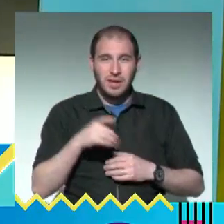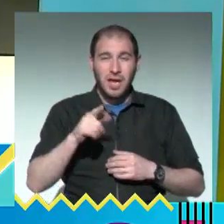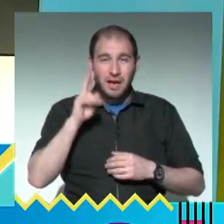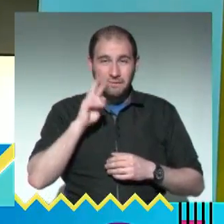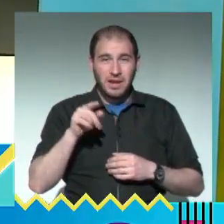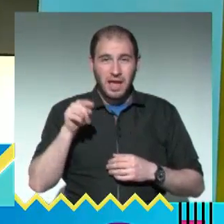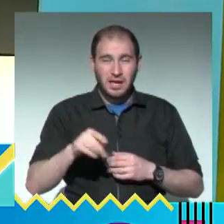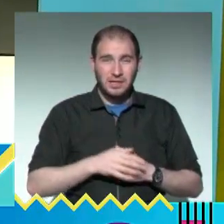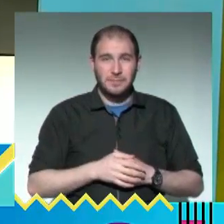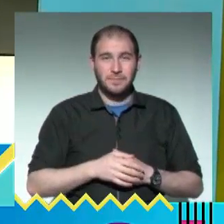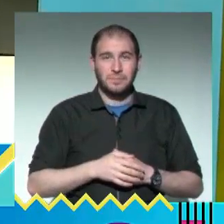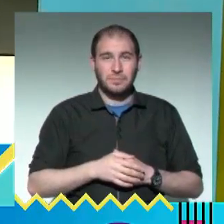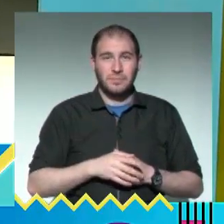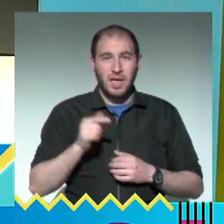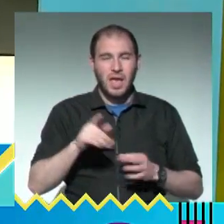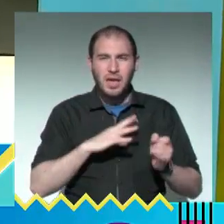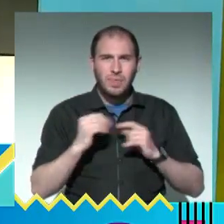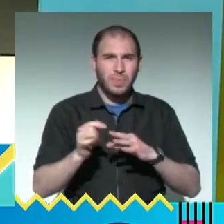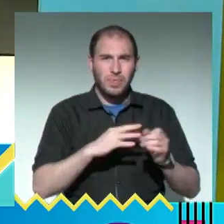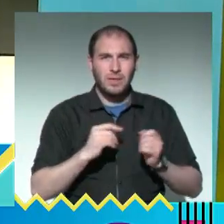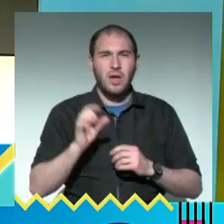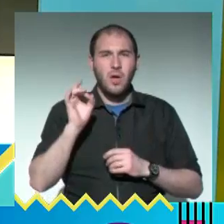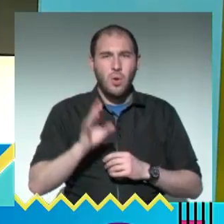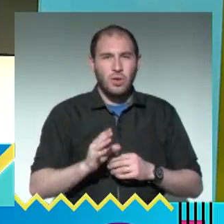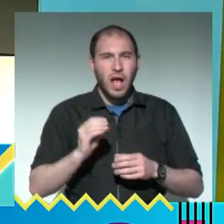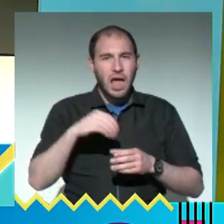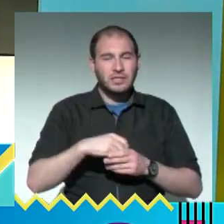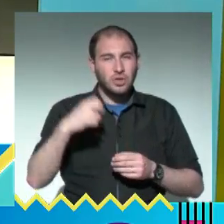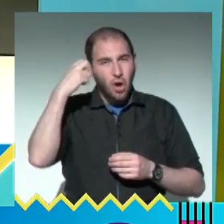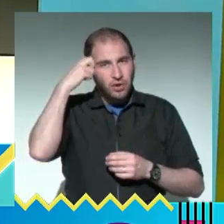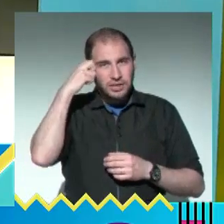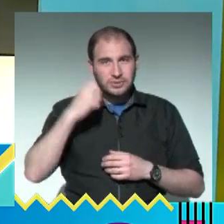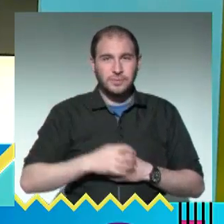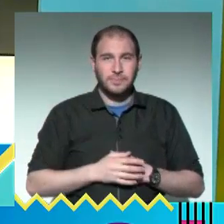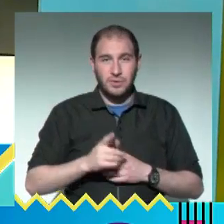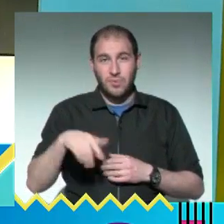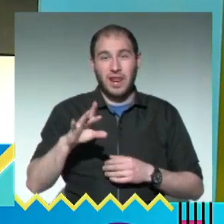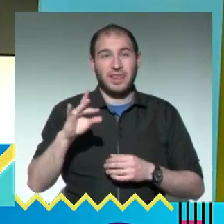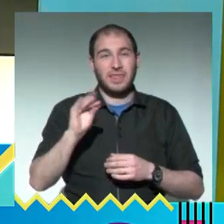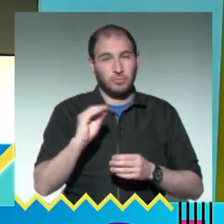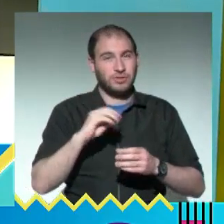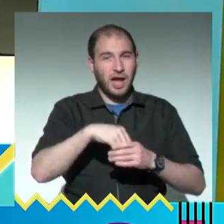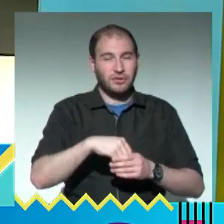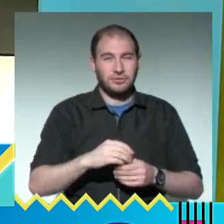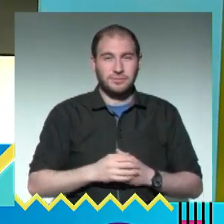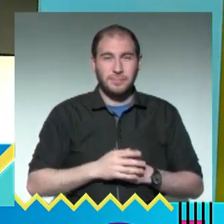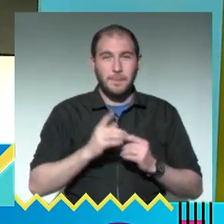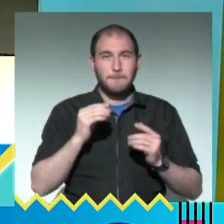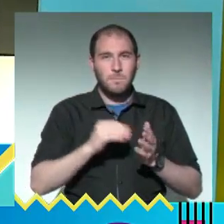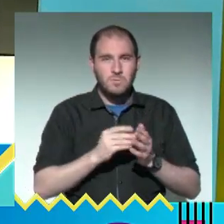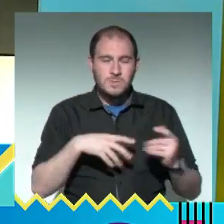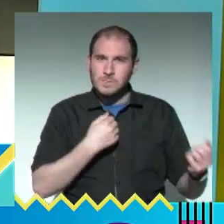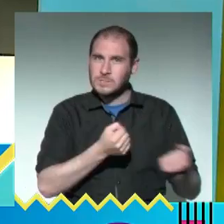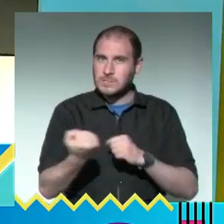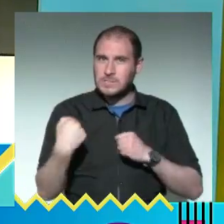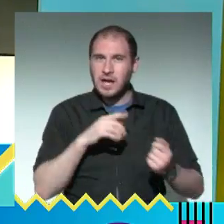allí. Se dio un fuerte debate, no solamente dentro del recinto, ¿sí? Allí en la Cámara de Diputados, con momentos de alta